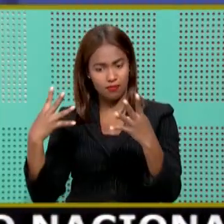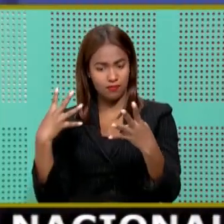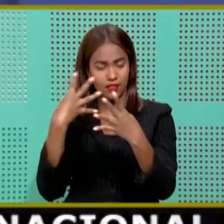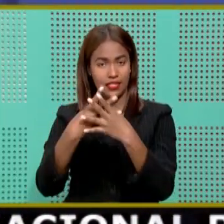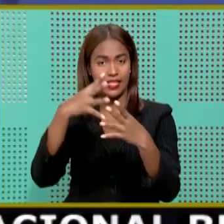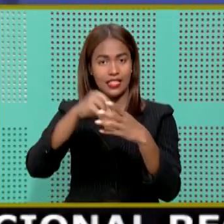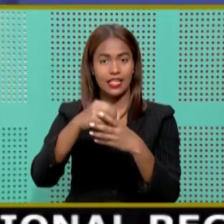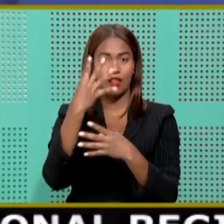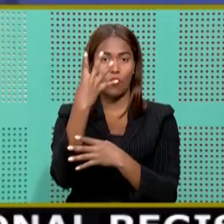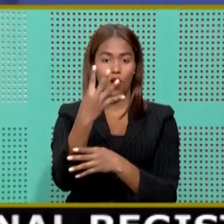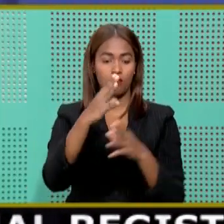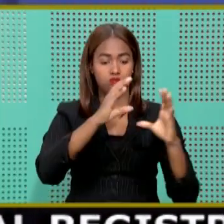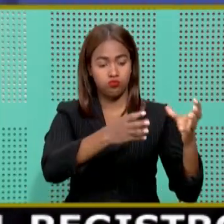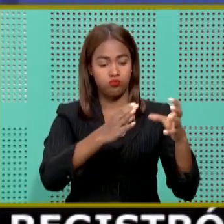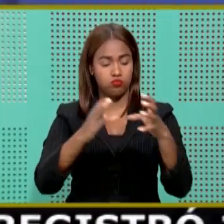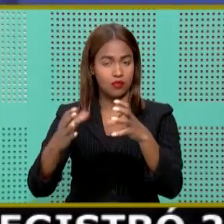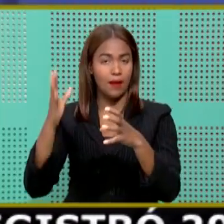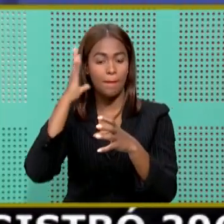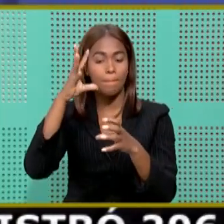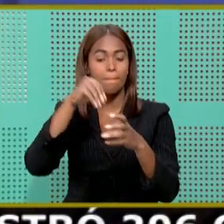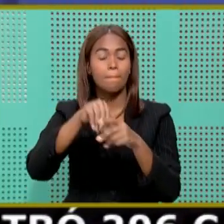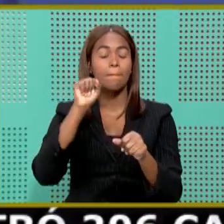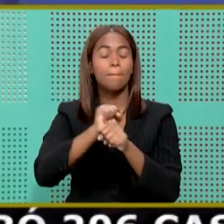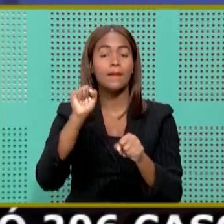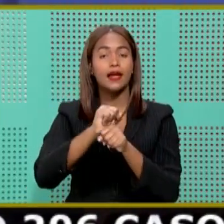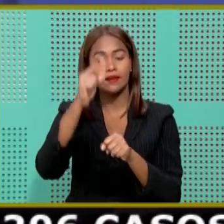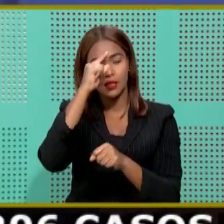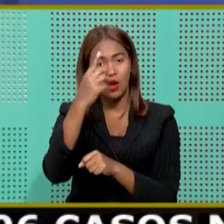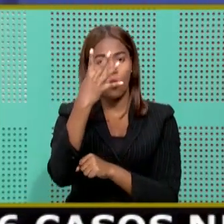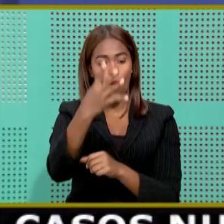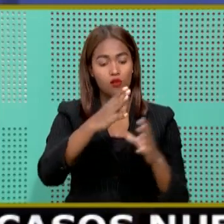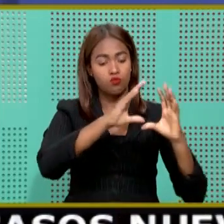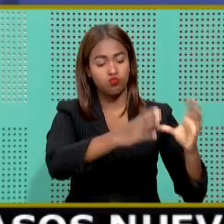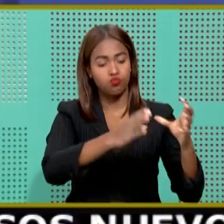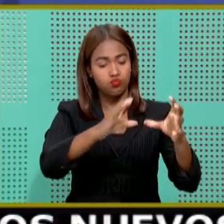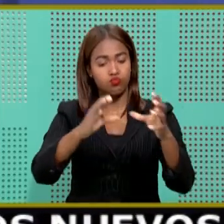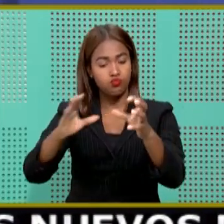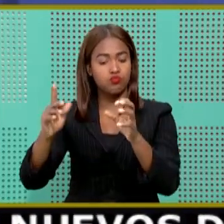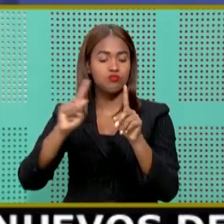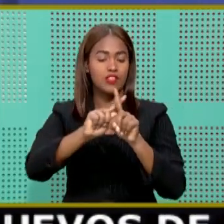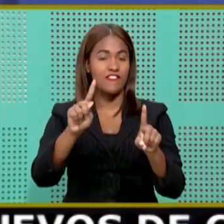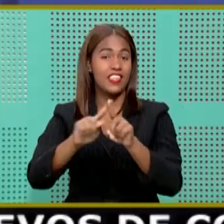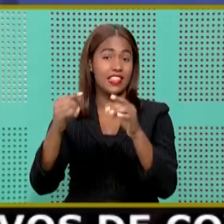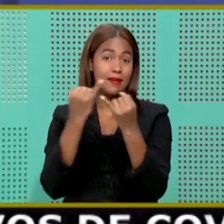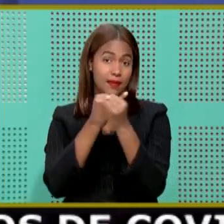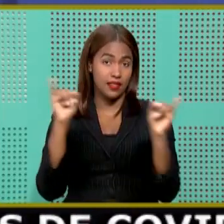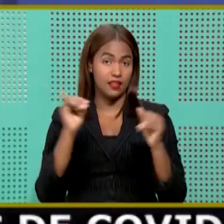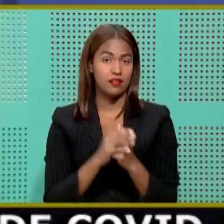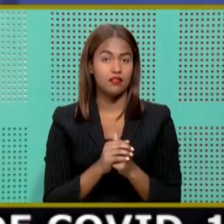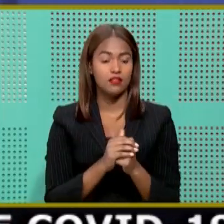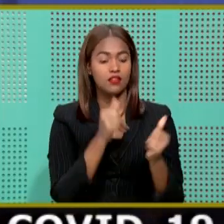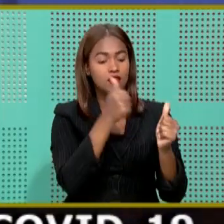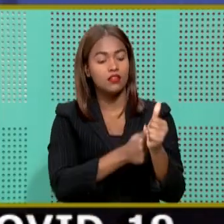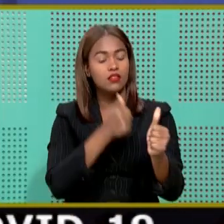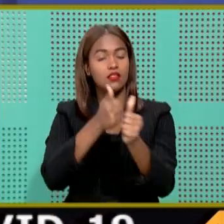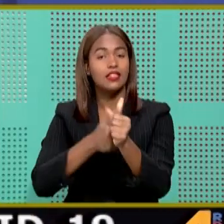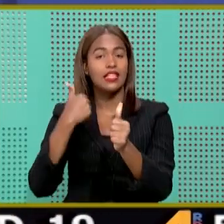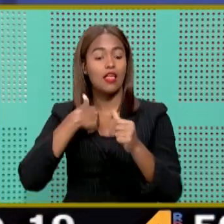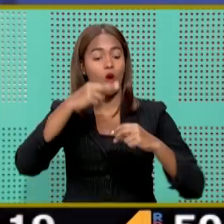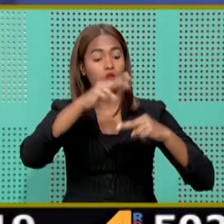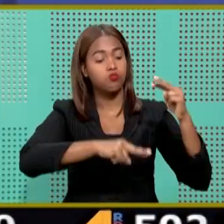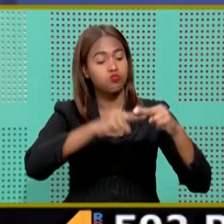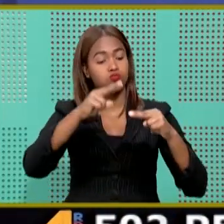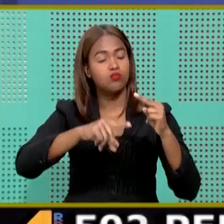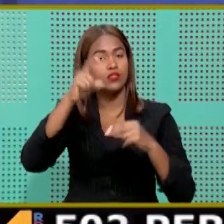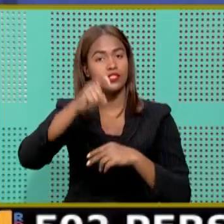en cuatro cuadrantes que funcionarán como cuatro recintos independientes, cada uno de ellos con una estructura